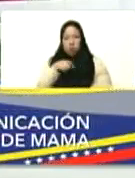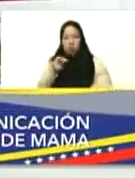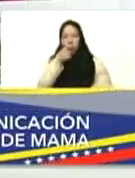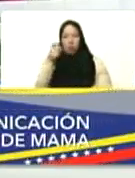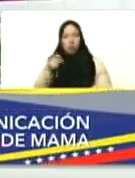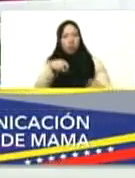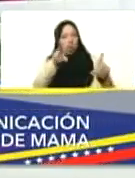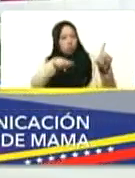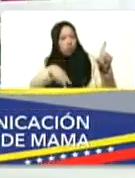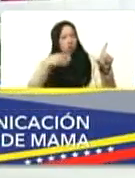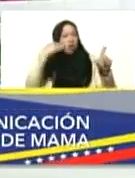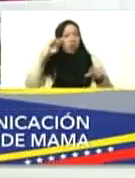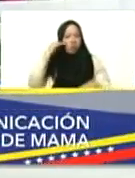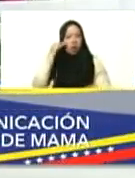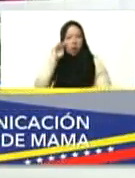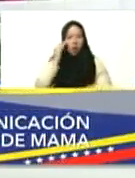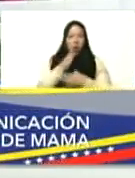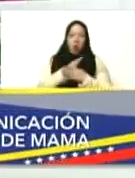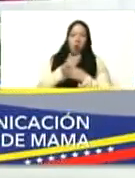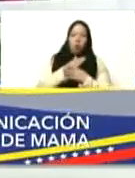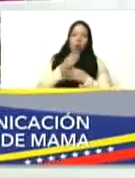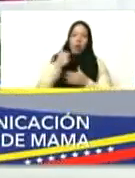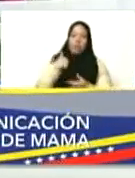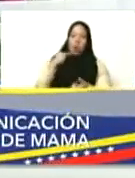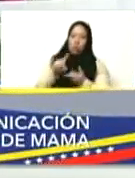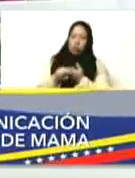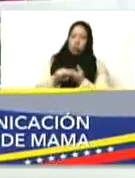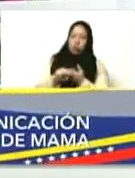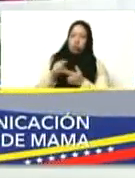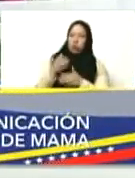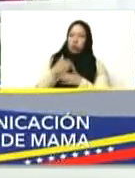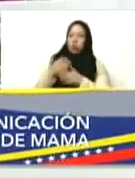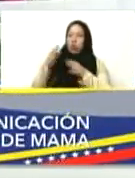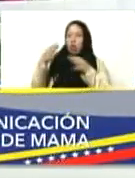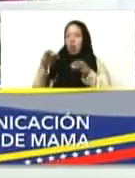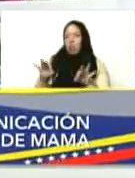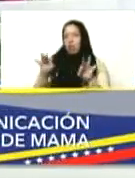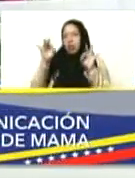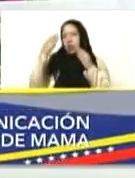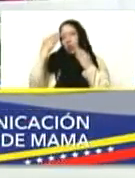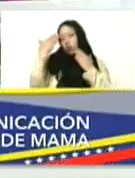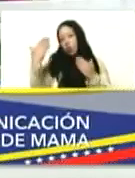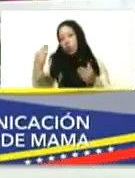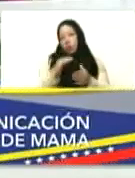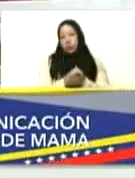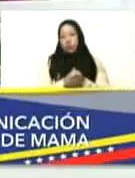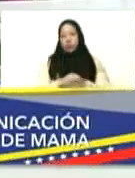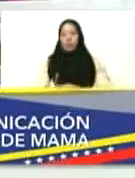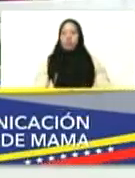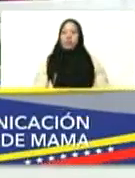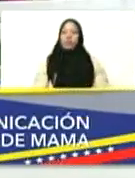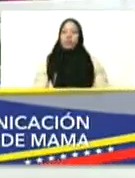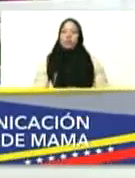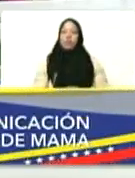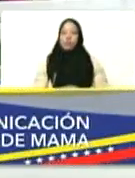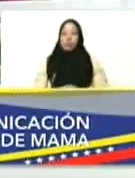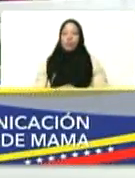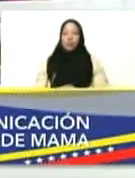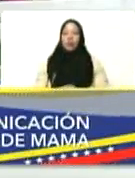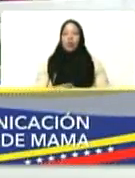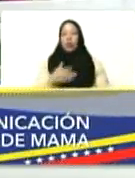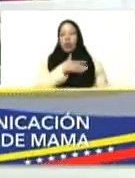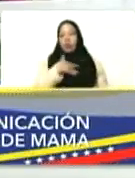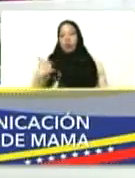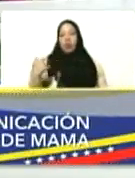sociales, yo comparto con Cilia, quiero un saludo especial a Cilia Flores, mi